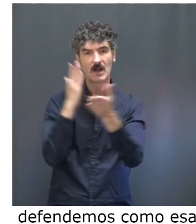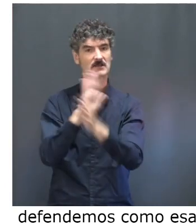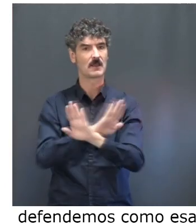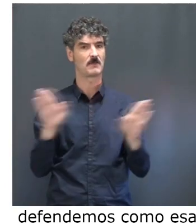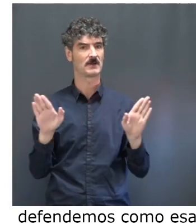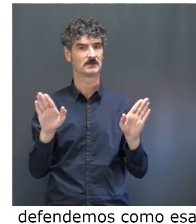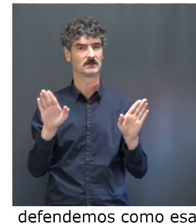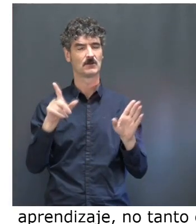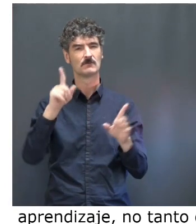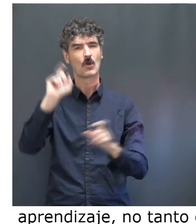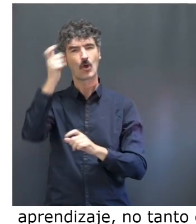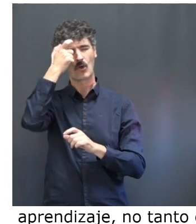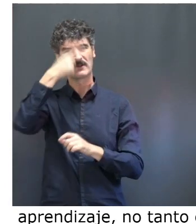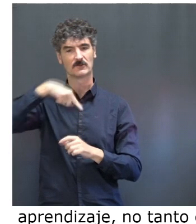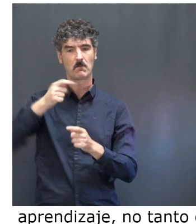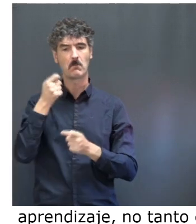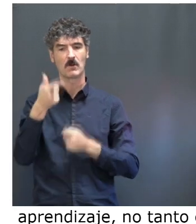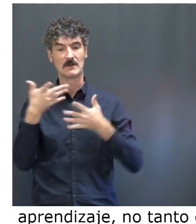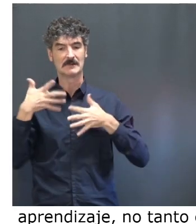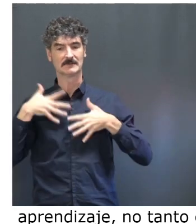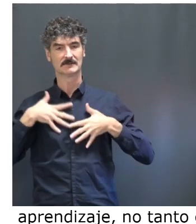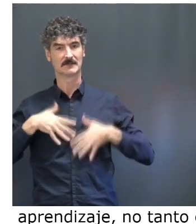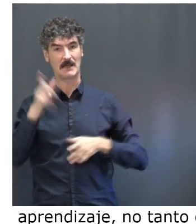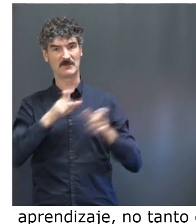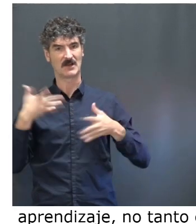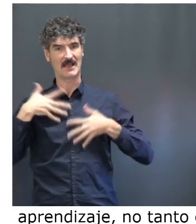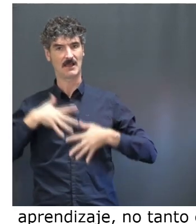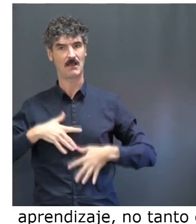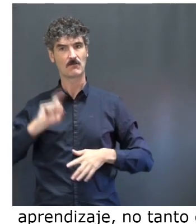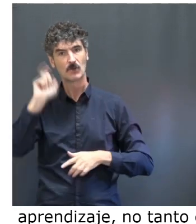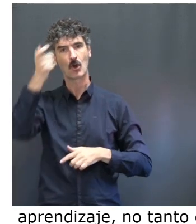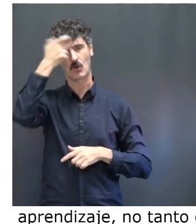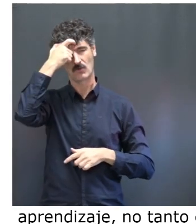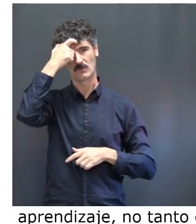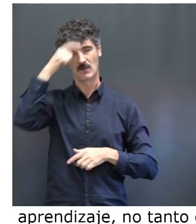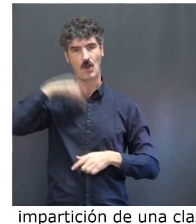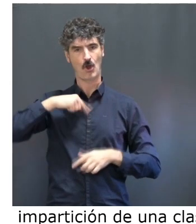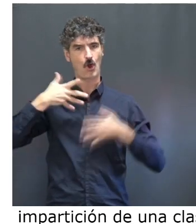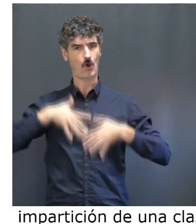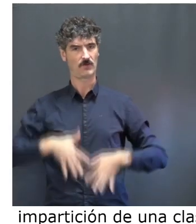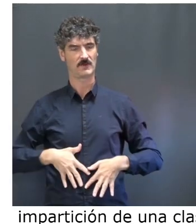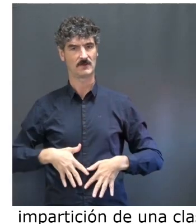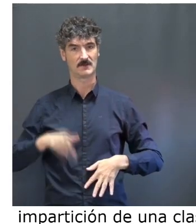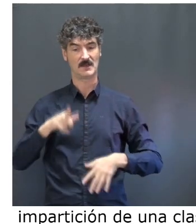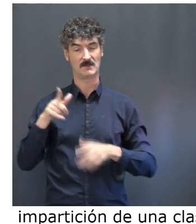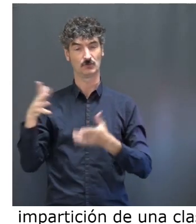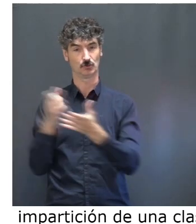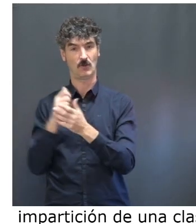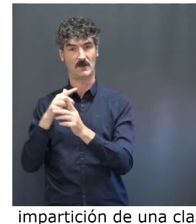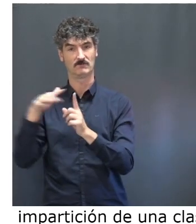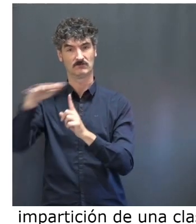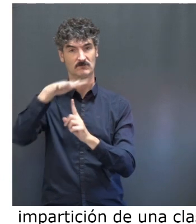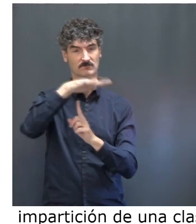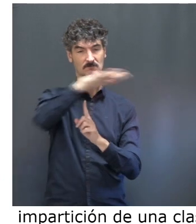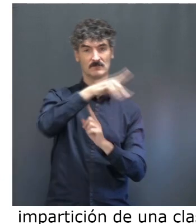como un concepto que poco a poco vayas asimilando y lo tengas consciente en todas las áreas, ¿no? Entonces, en este sentido, para